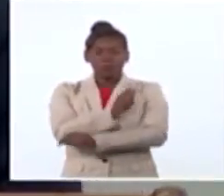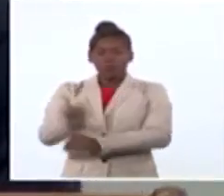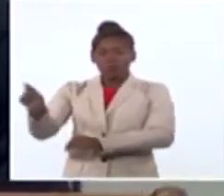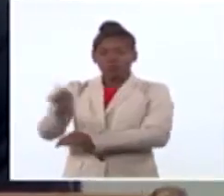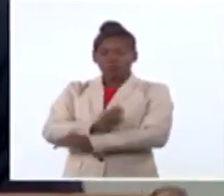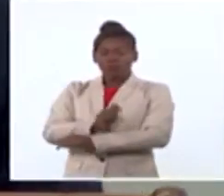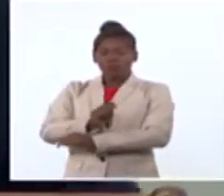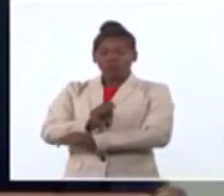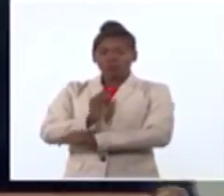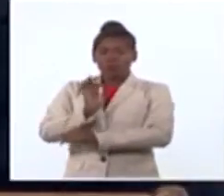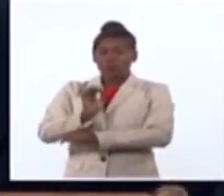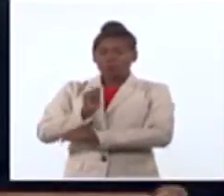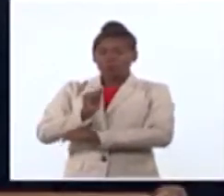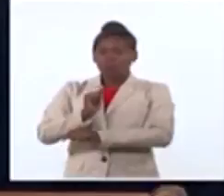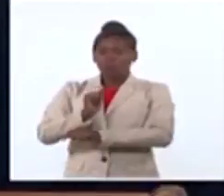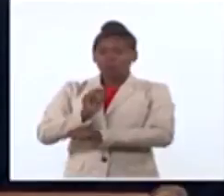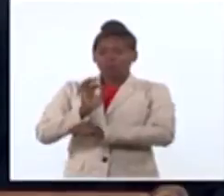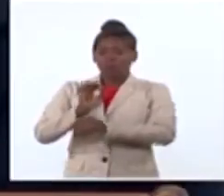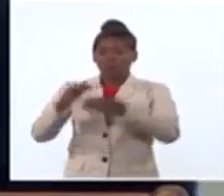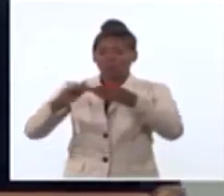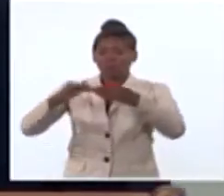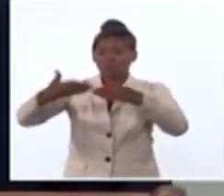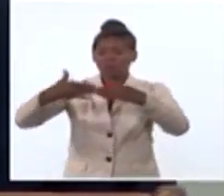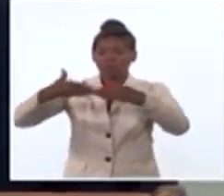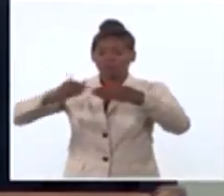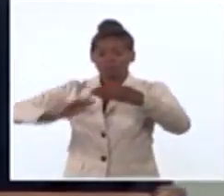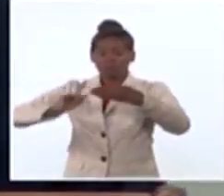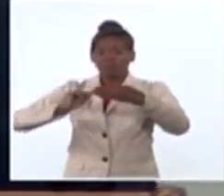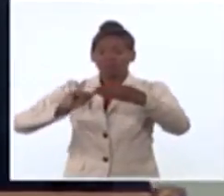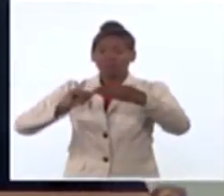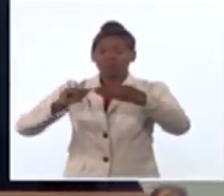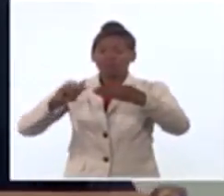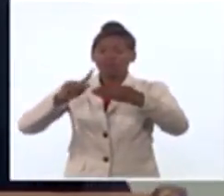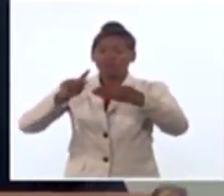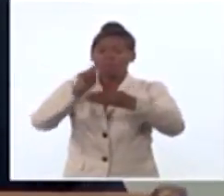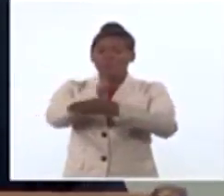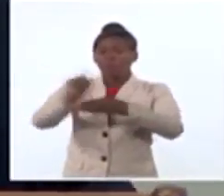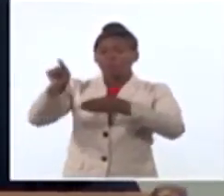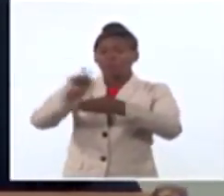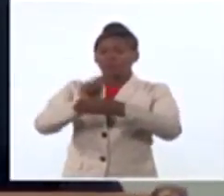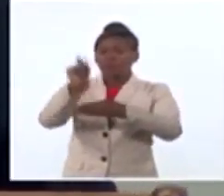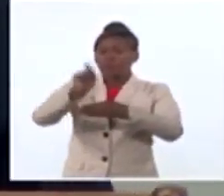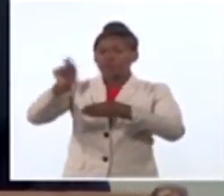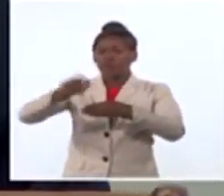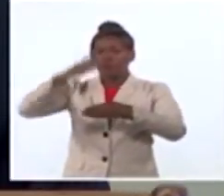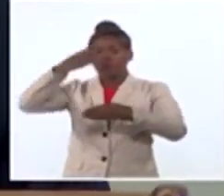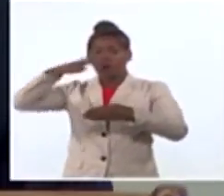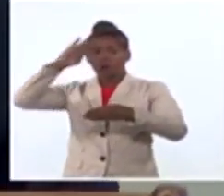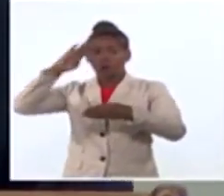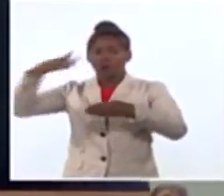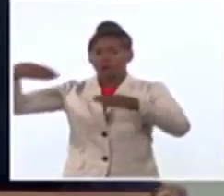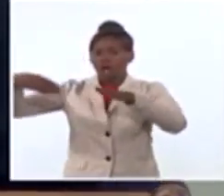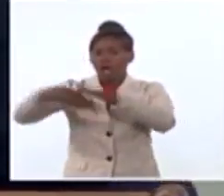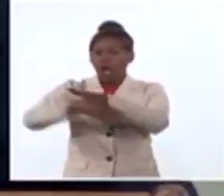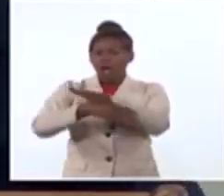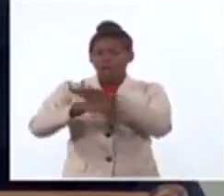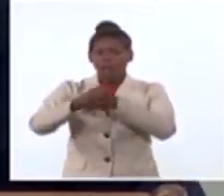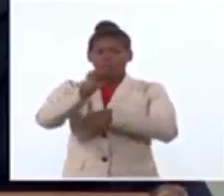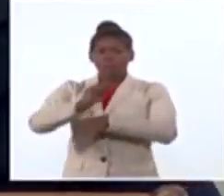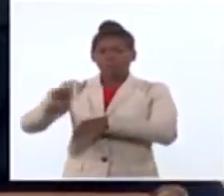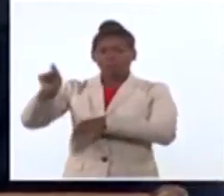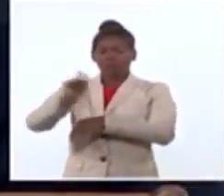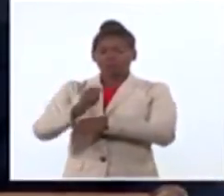de los Estados Unidos de ciudadanos cubanos que no solo han llegado allí en condición irregular, sino